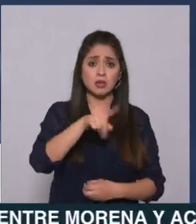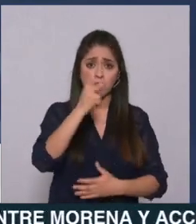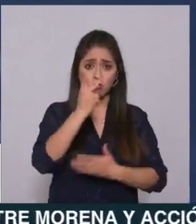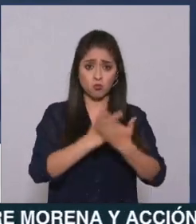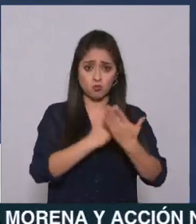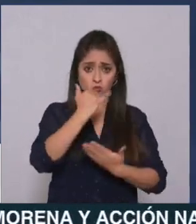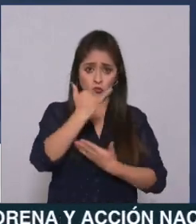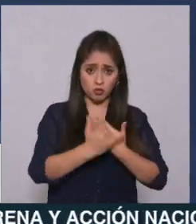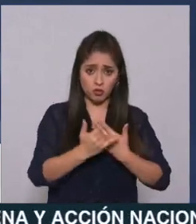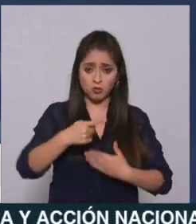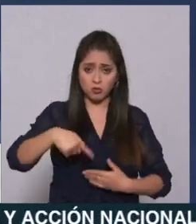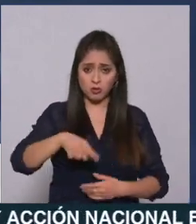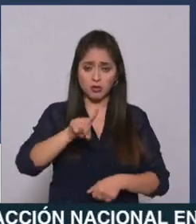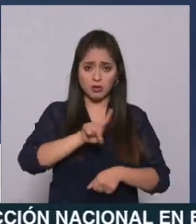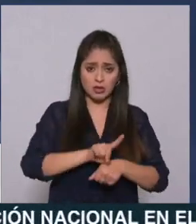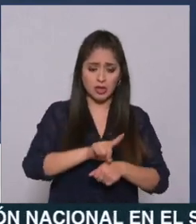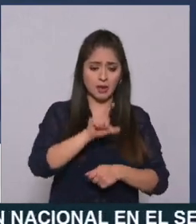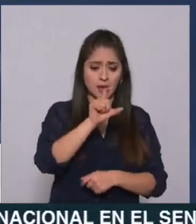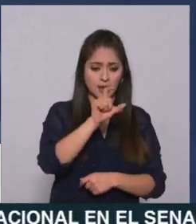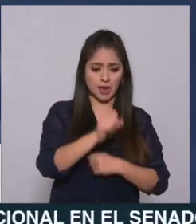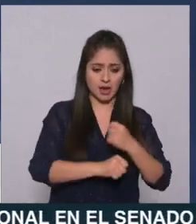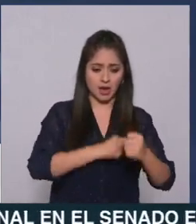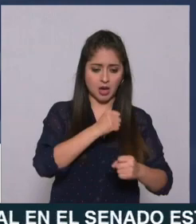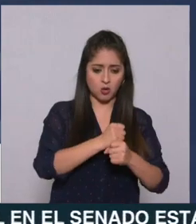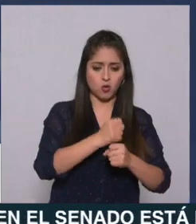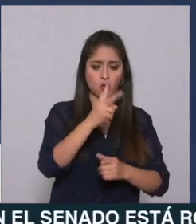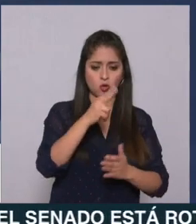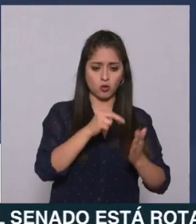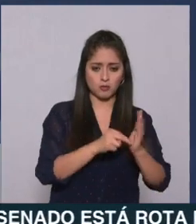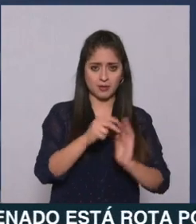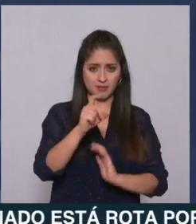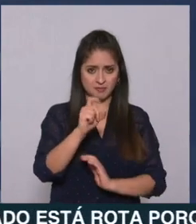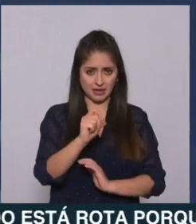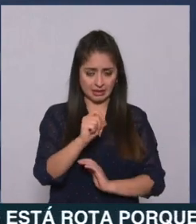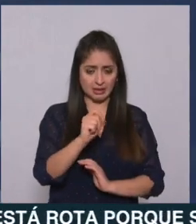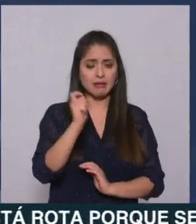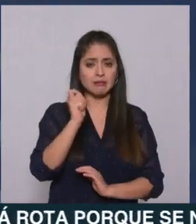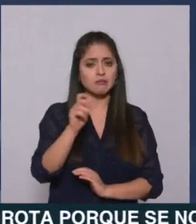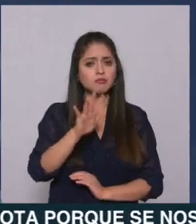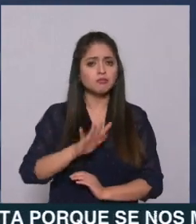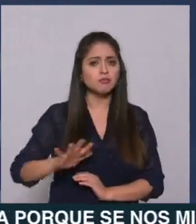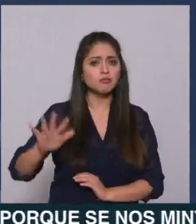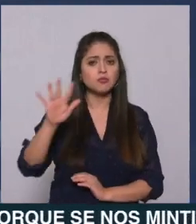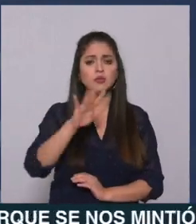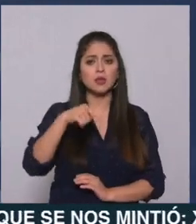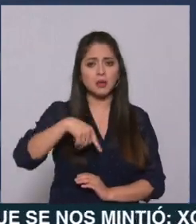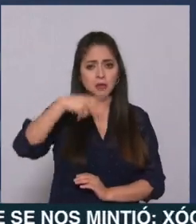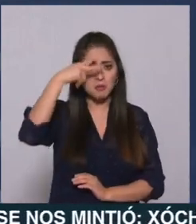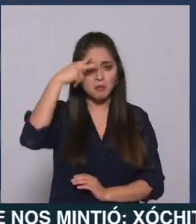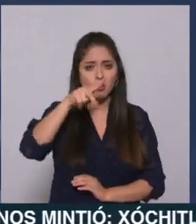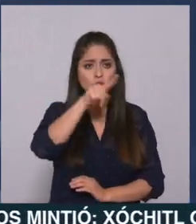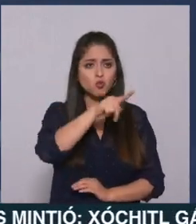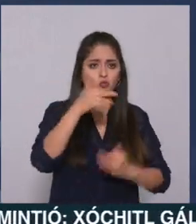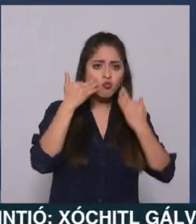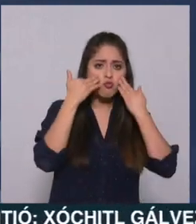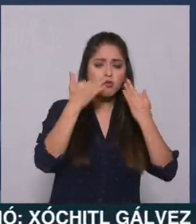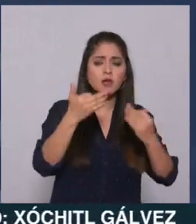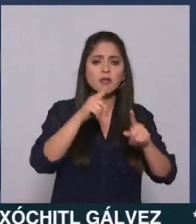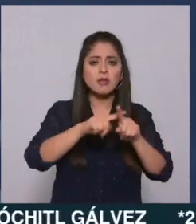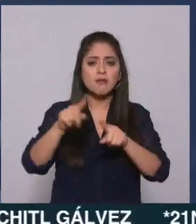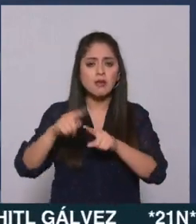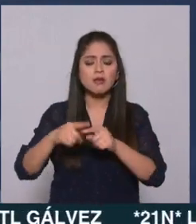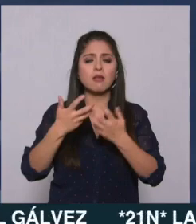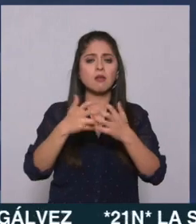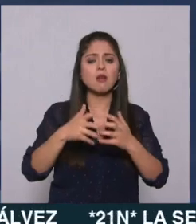digo, lanzando en este 2020, con el cual buscamos que la gente en todo el país reconozca los productos que se fabrican en San Luis de la Paz, como es